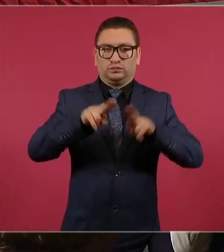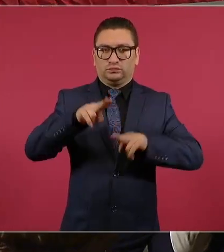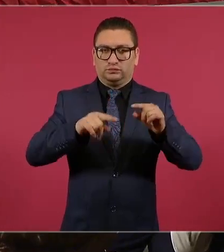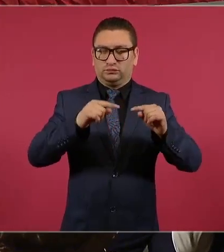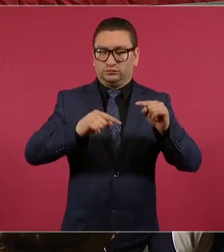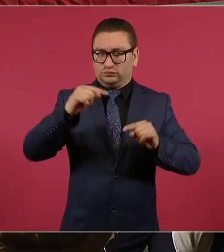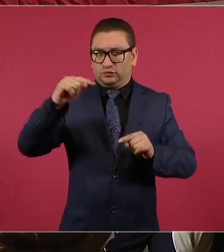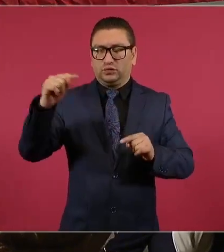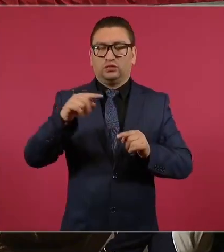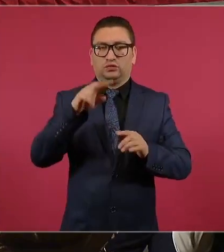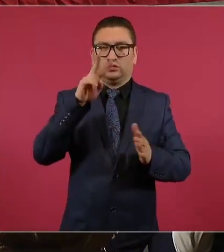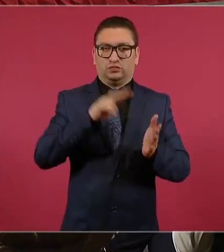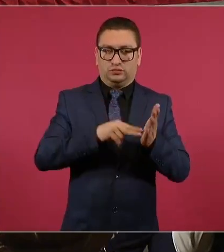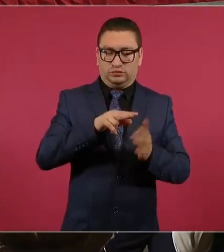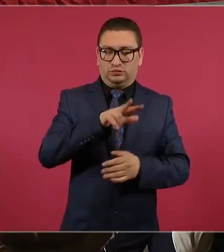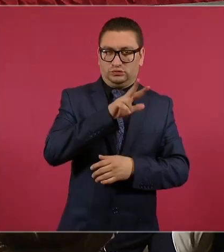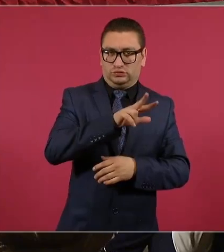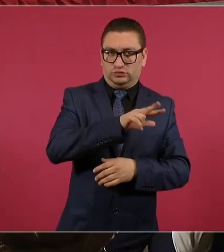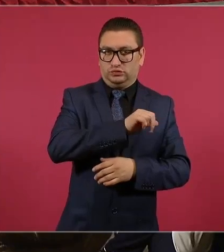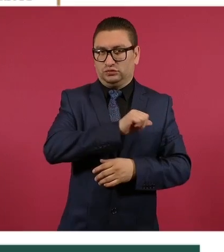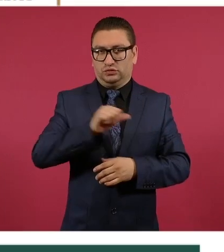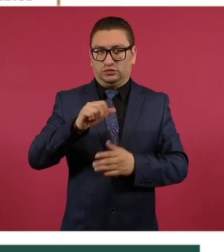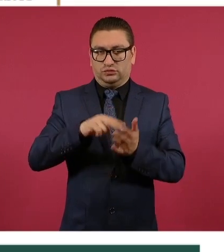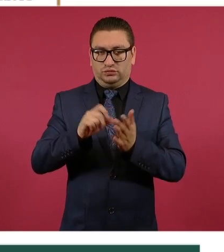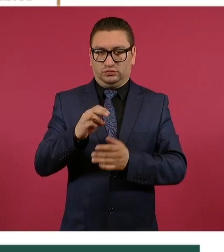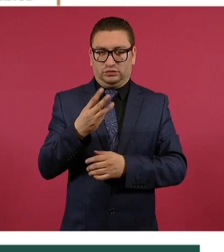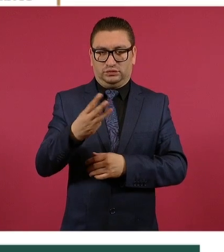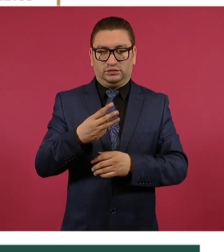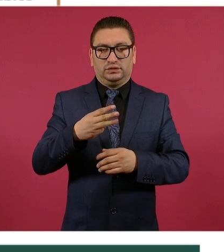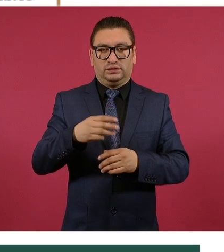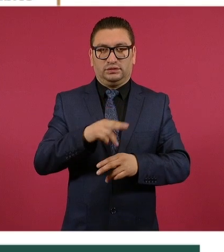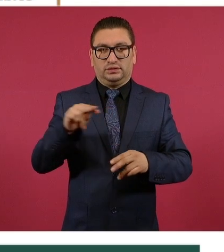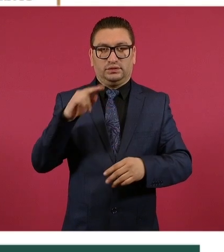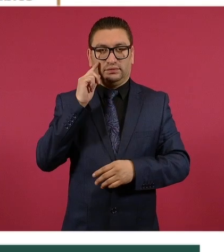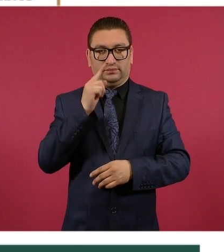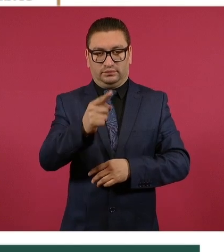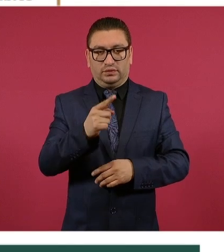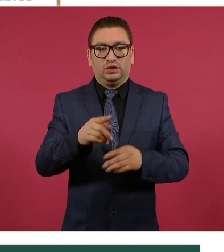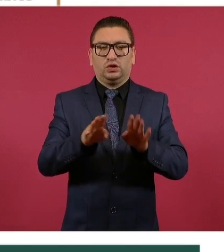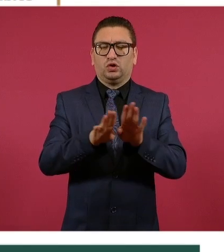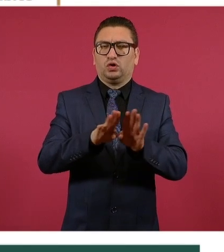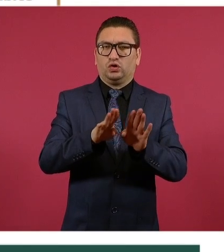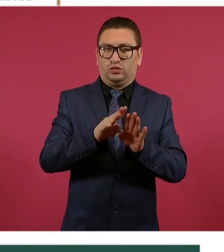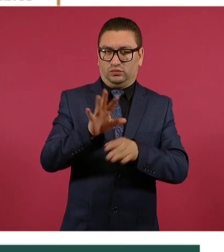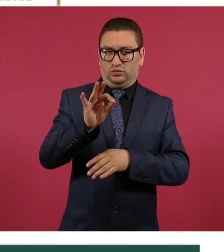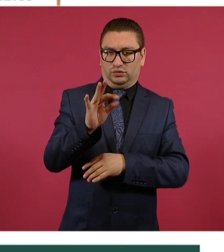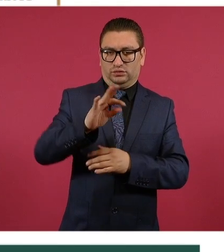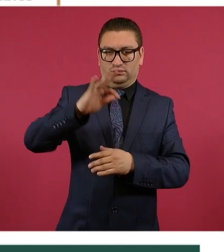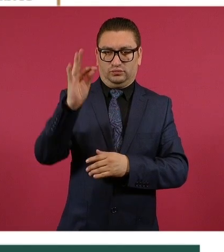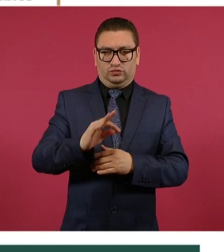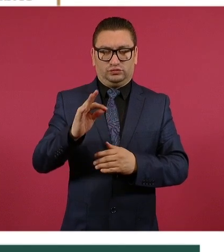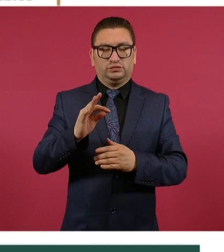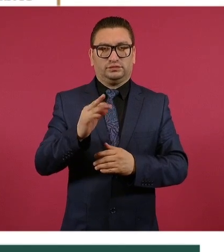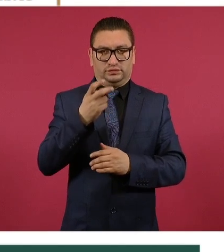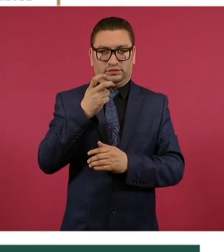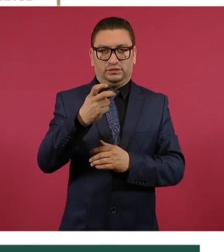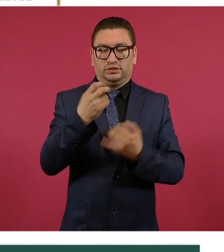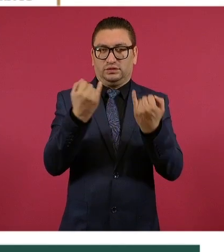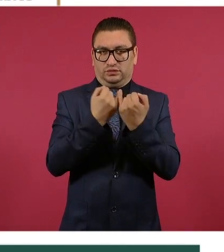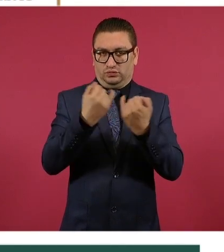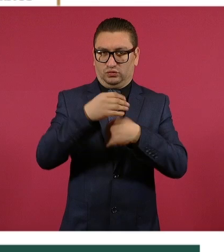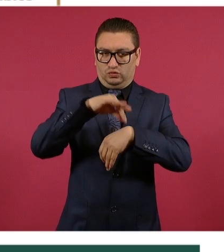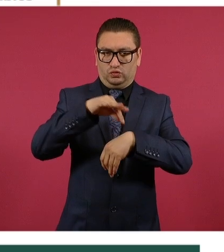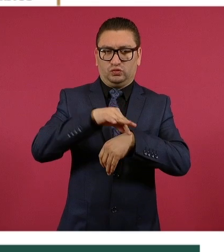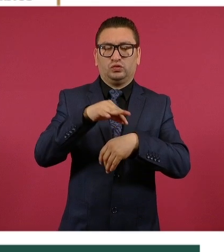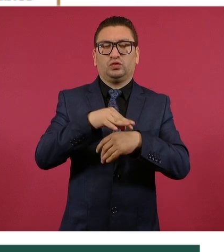incrementos, de 2018 a la fecha en el estado de Nayarit el incremento de personal de enfermería es de 40%. En el caso de médicos